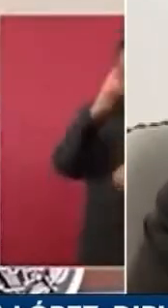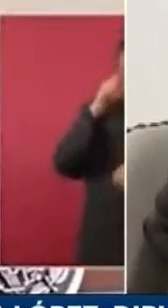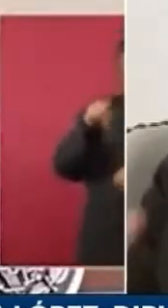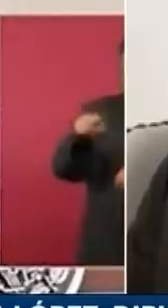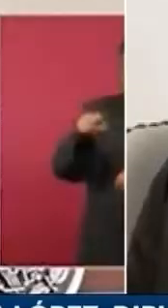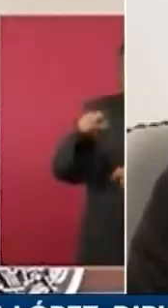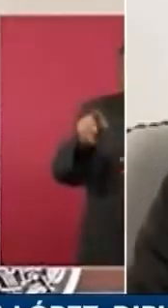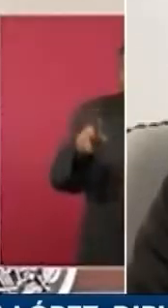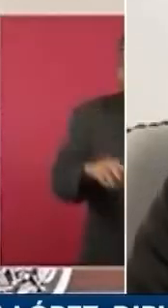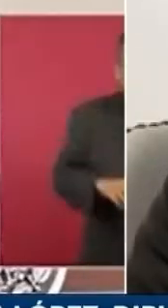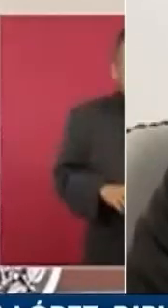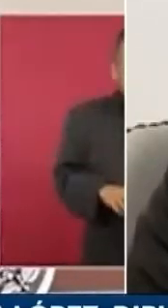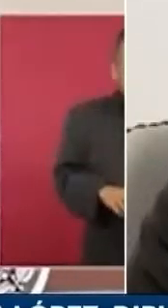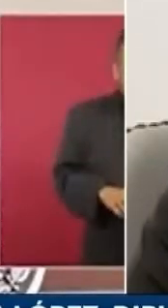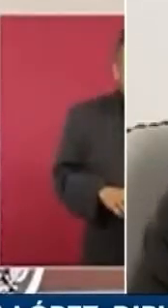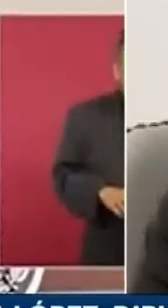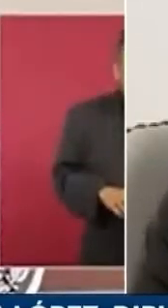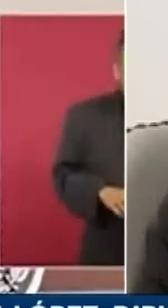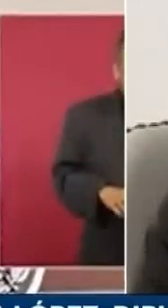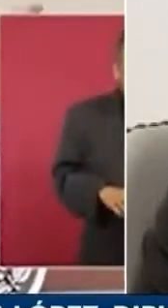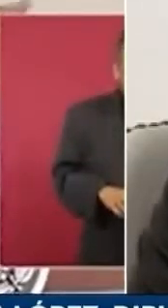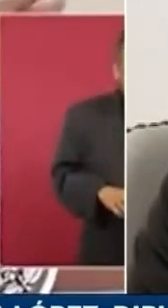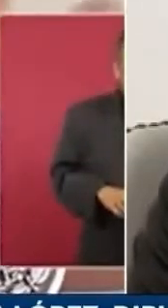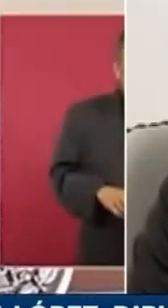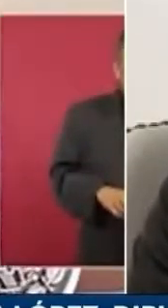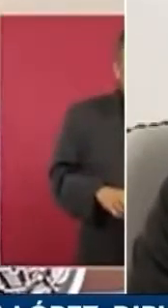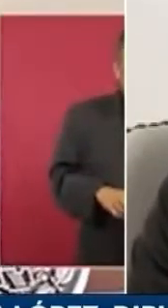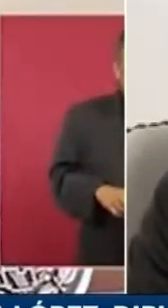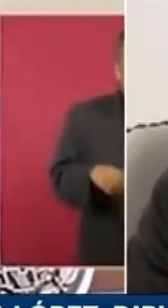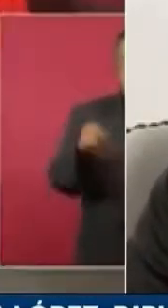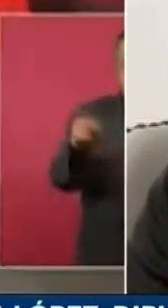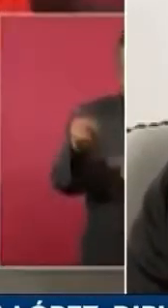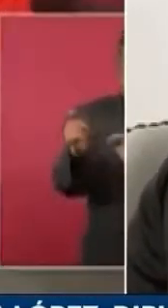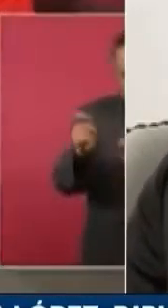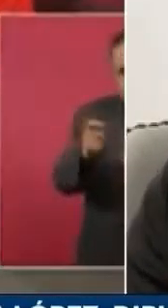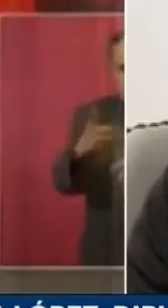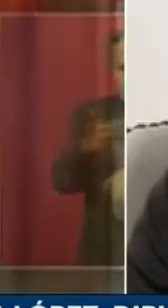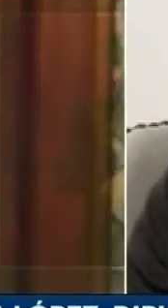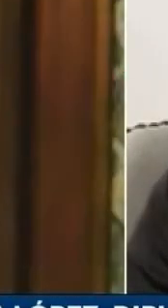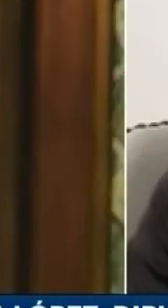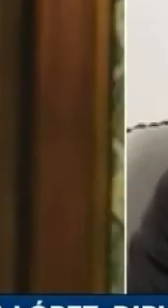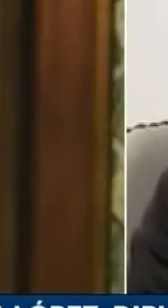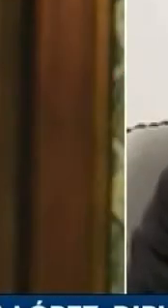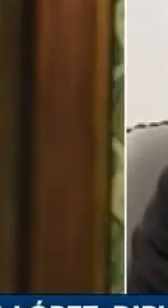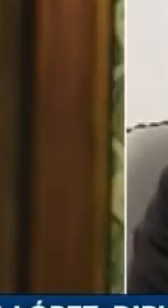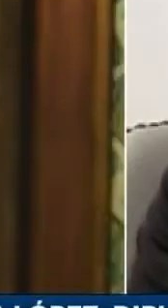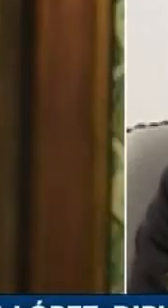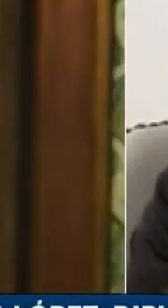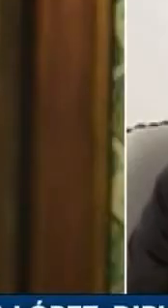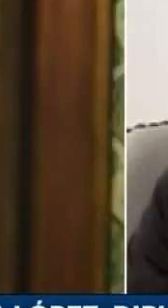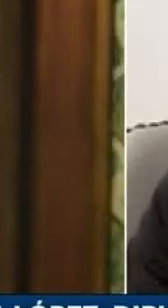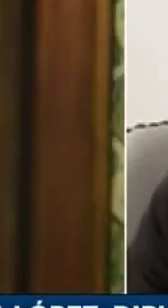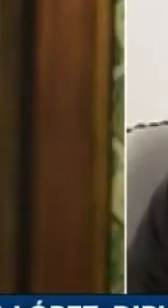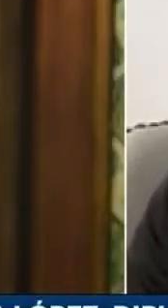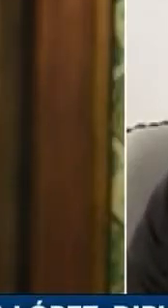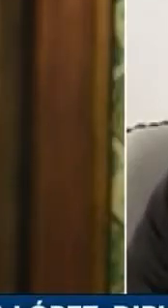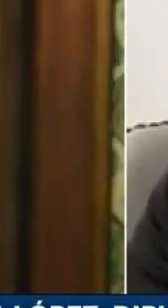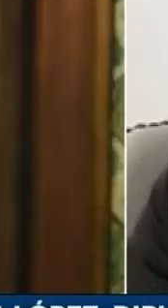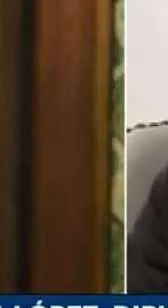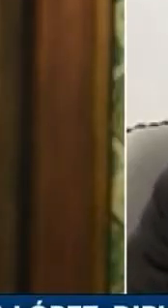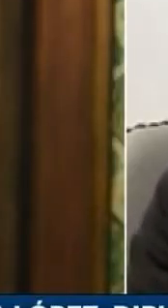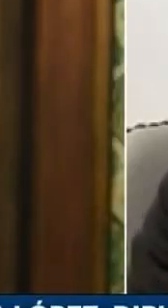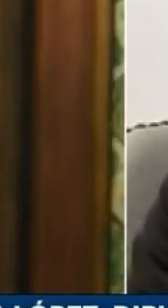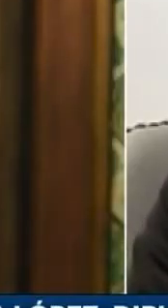que se buscó fue estas armonías entre países. Entonces, la Alianza del Pacífico, te quiero decir, ha sido de las más exitosas,